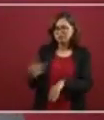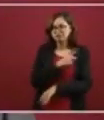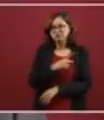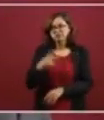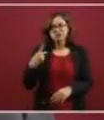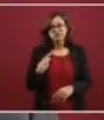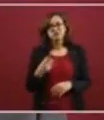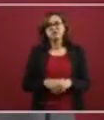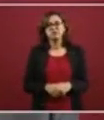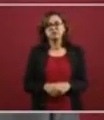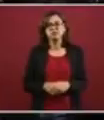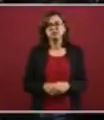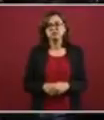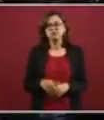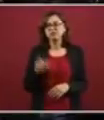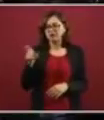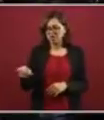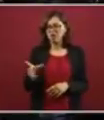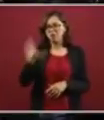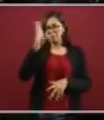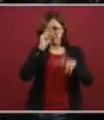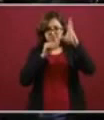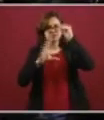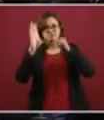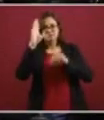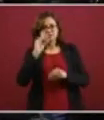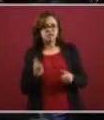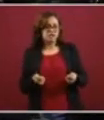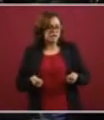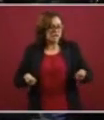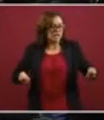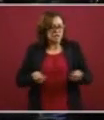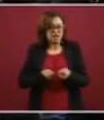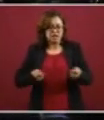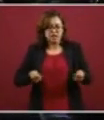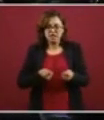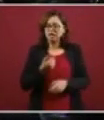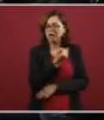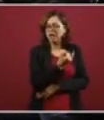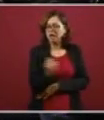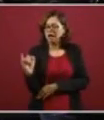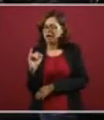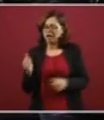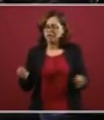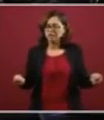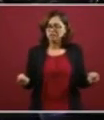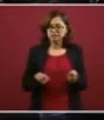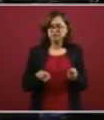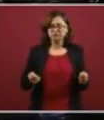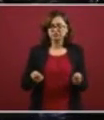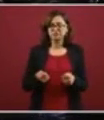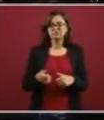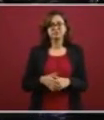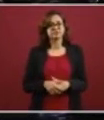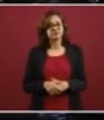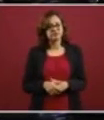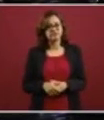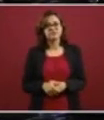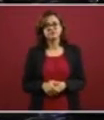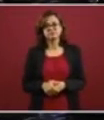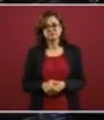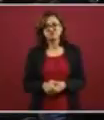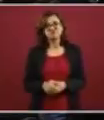para que se fueran de jardines o cómo iba a crecer mucho la población adulta en